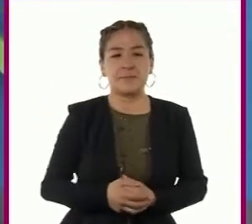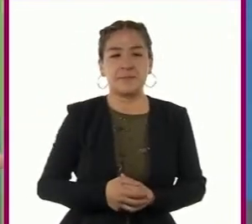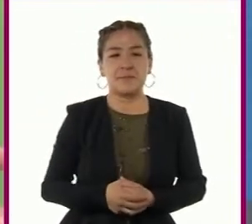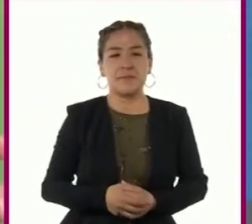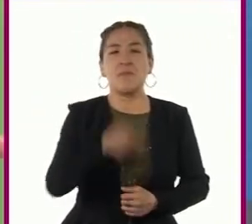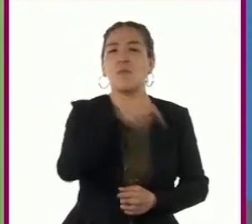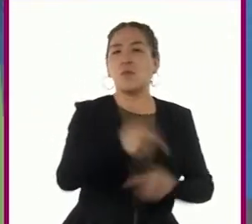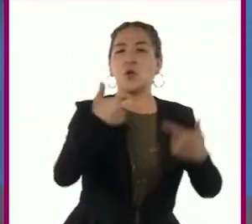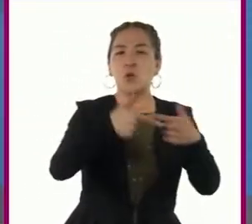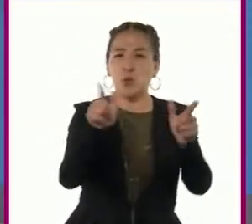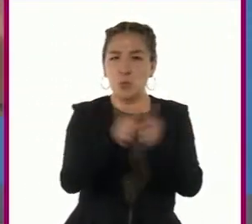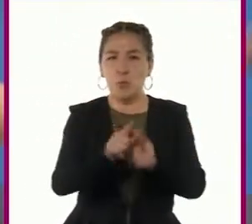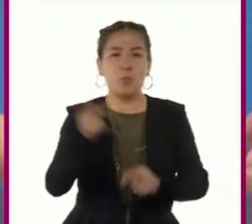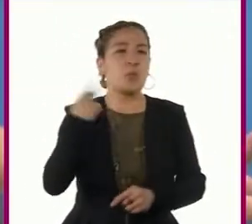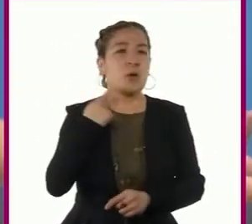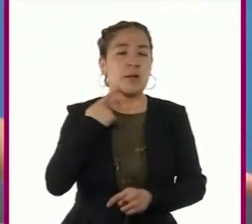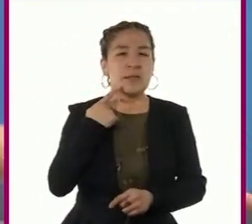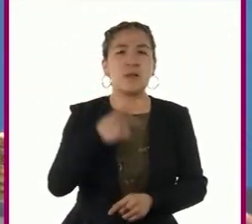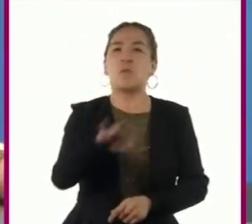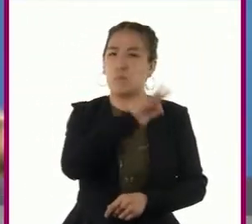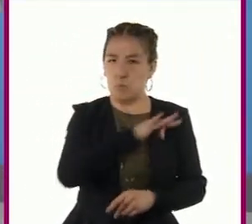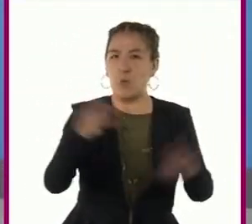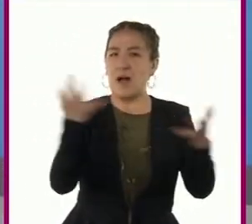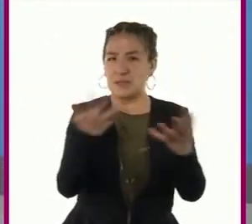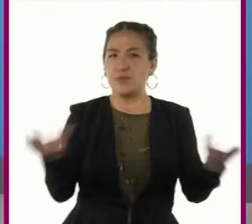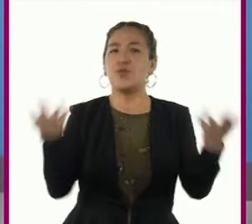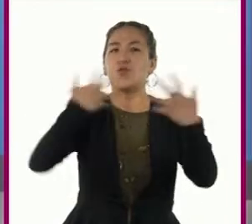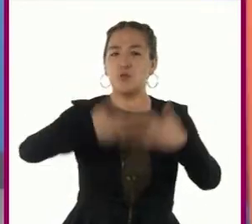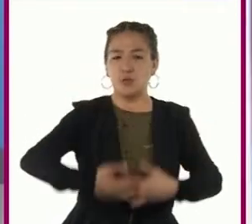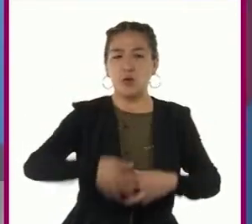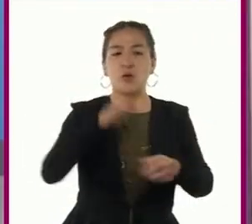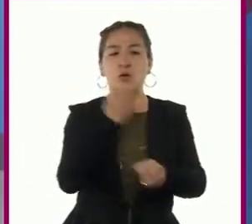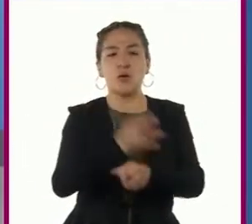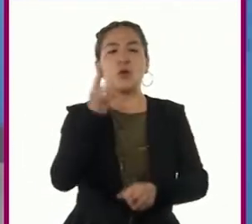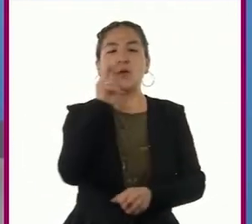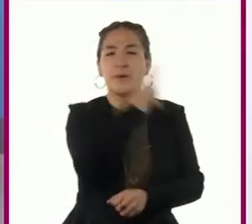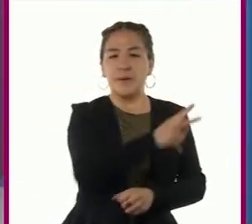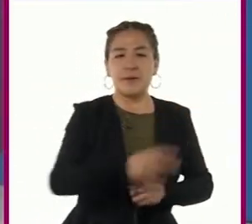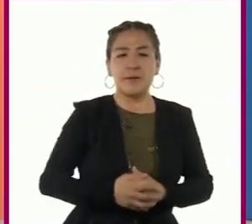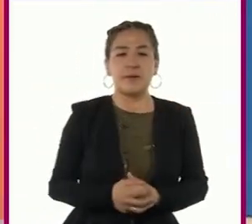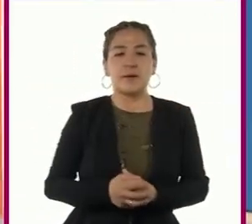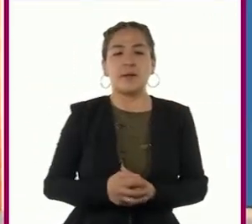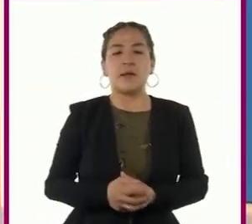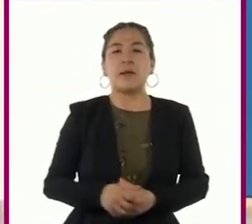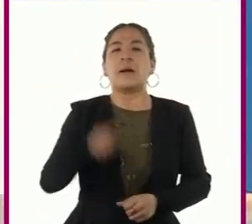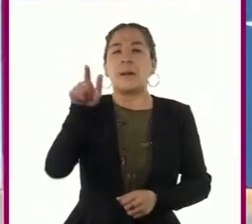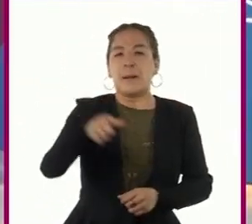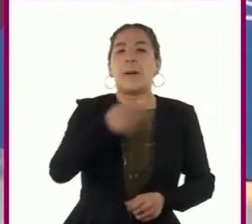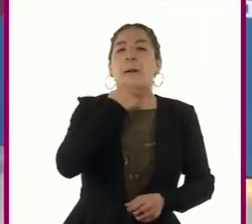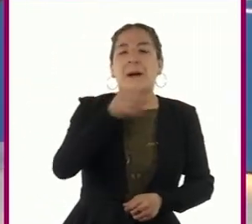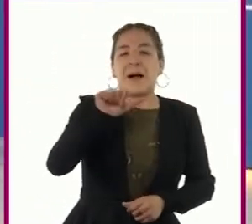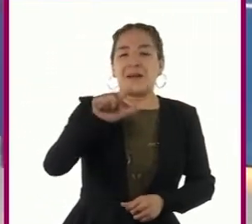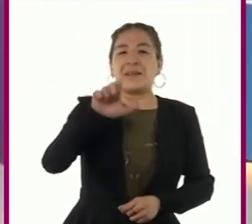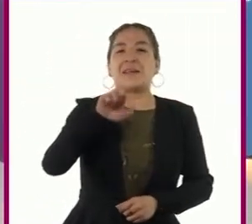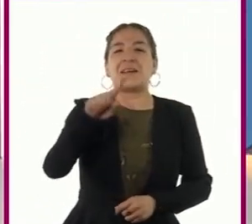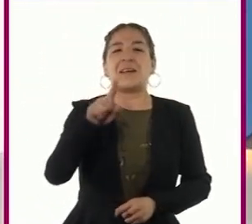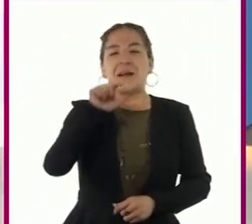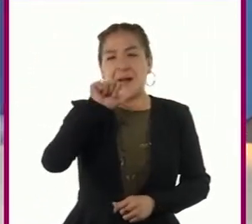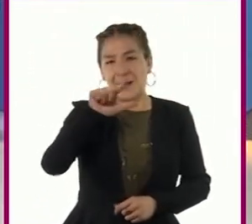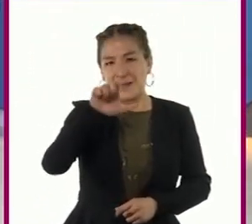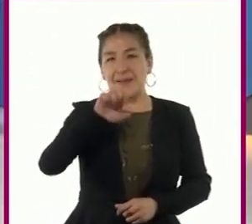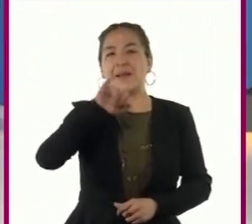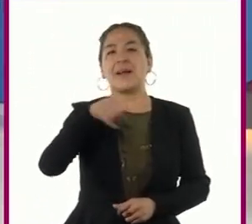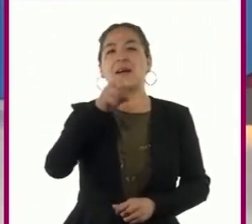políticos pueden tener aún más funciones. Escuchemos y veamos de nueva cuenta a Alejandro Romero y